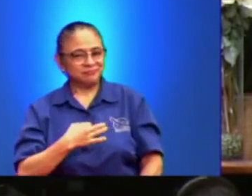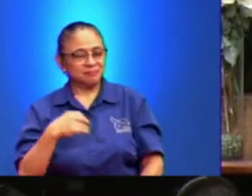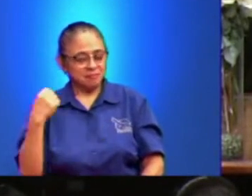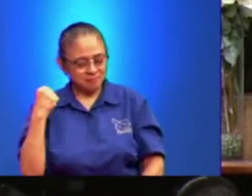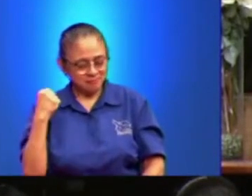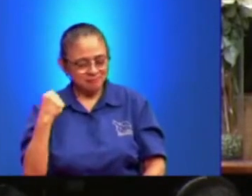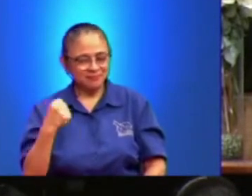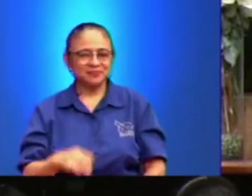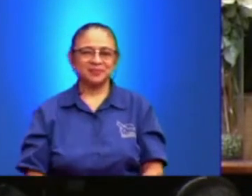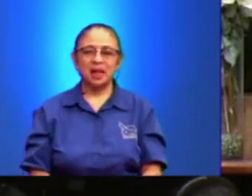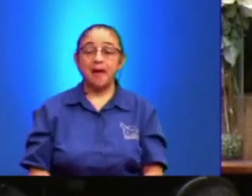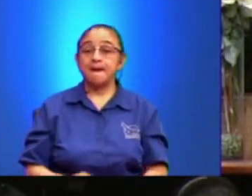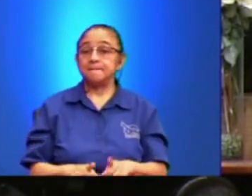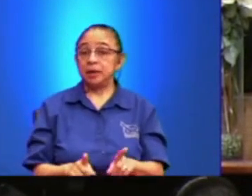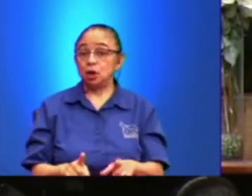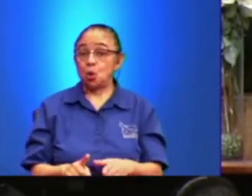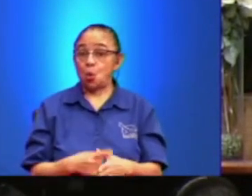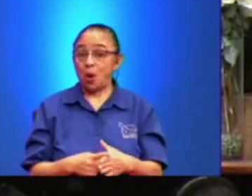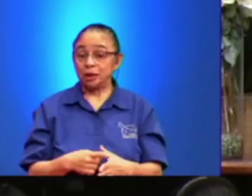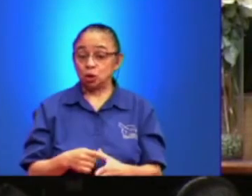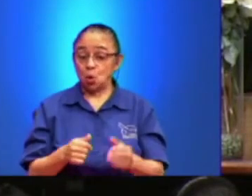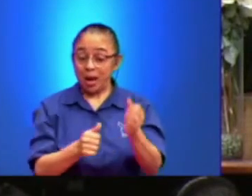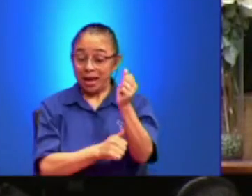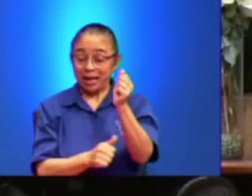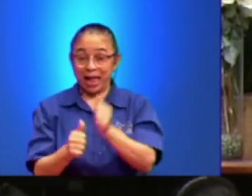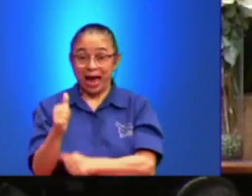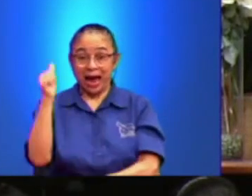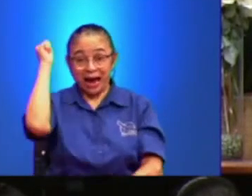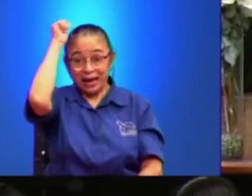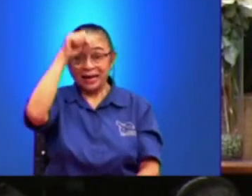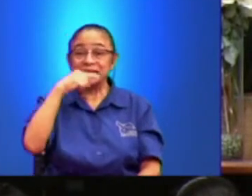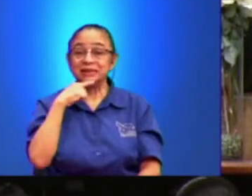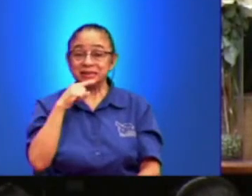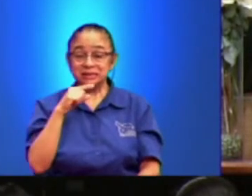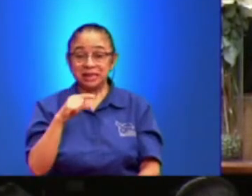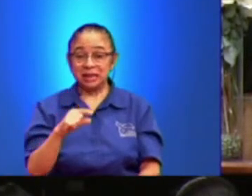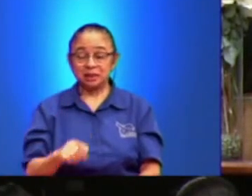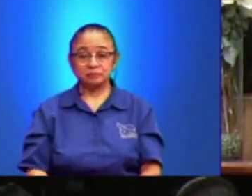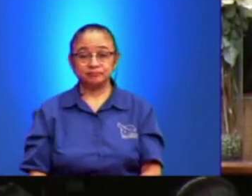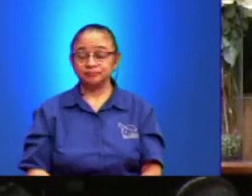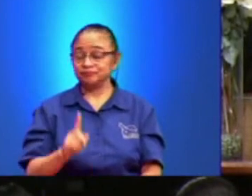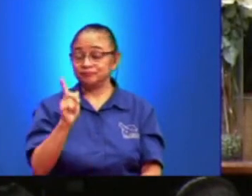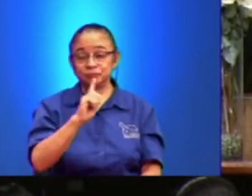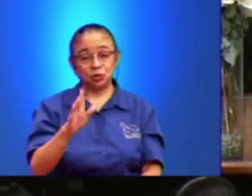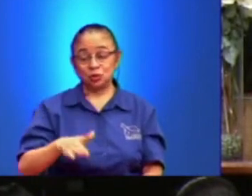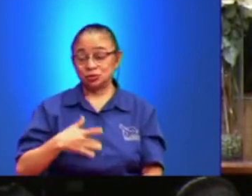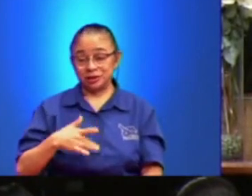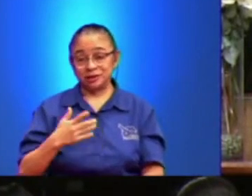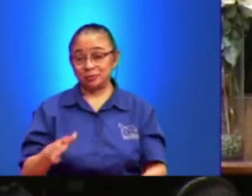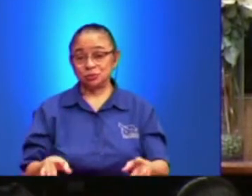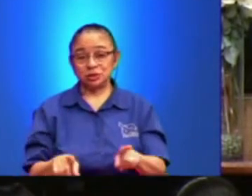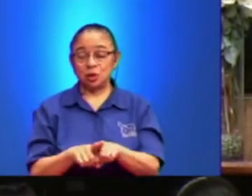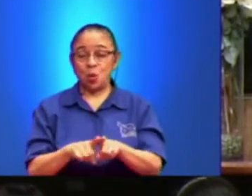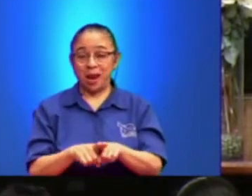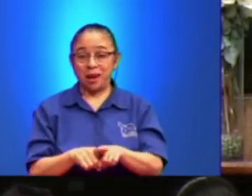pero no nos sentimos campeones cuando el ángel dice que es con ciervo en nosotros colegas